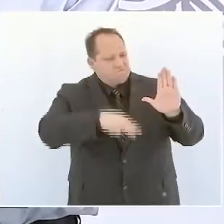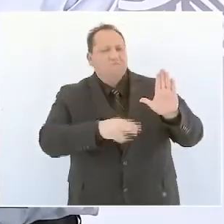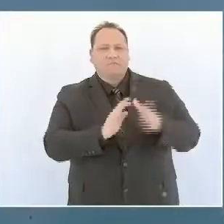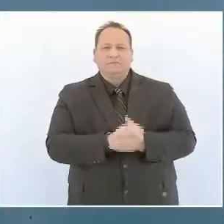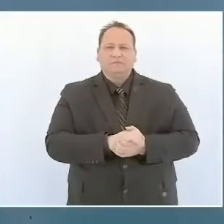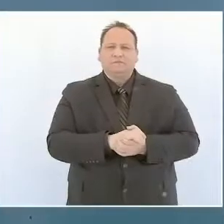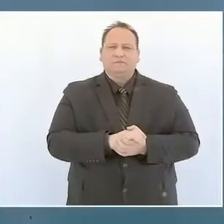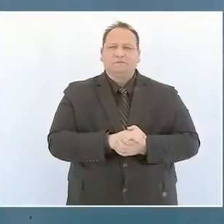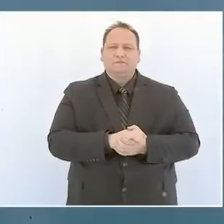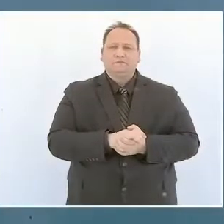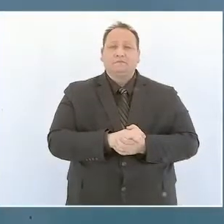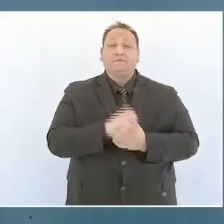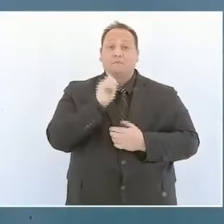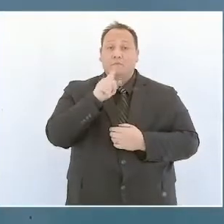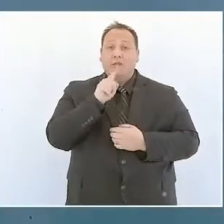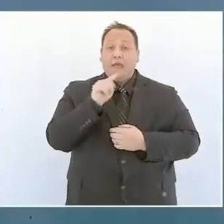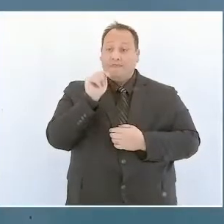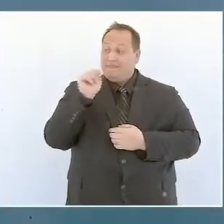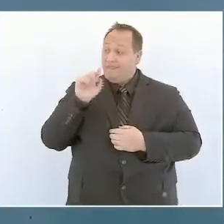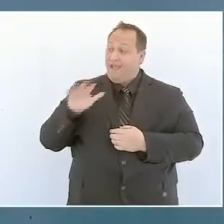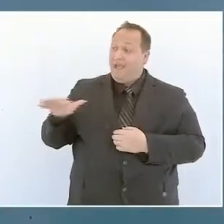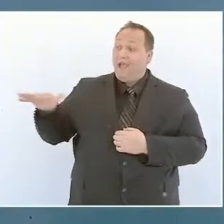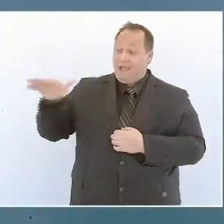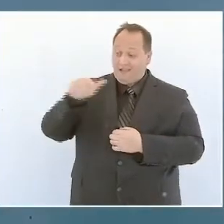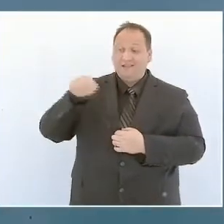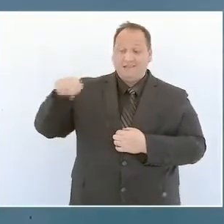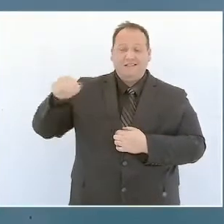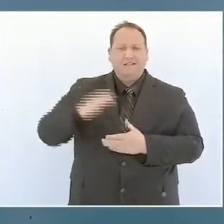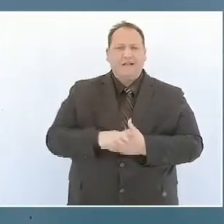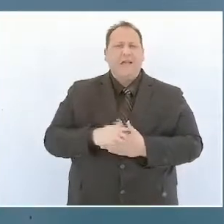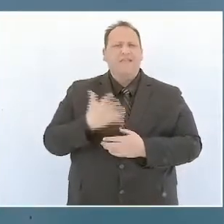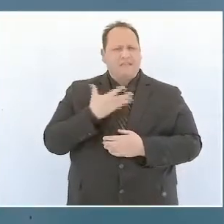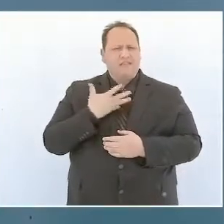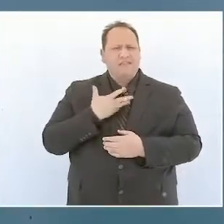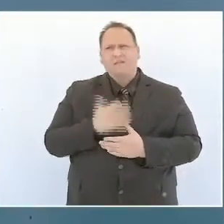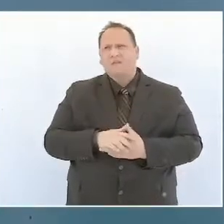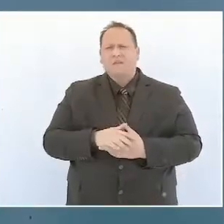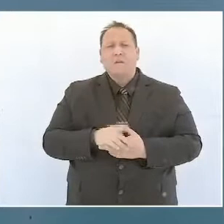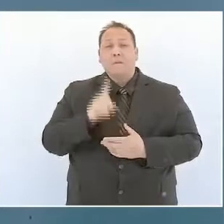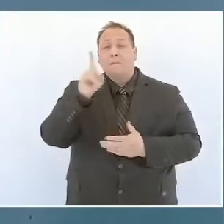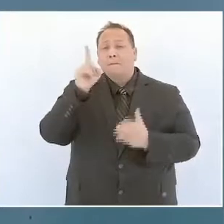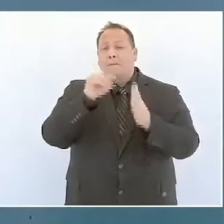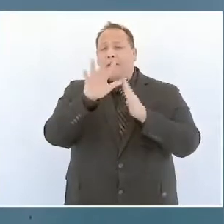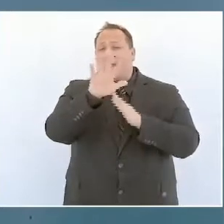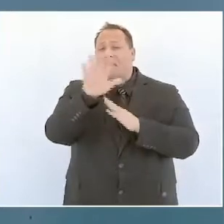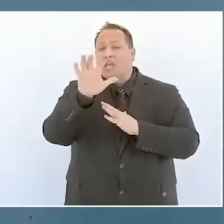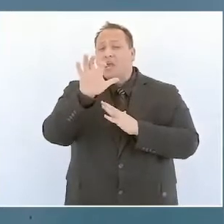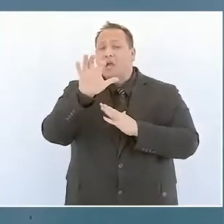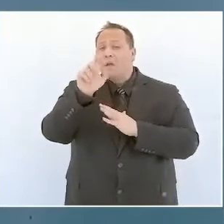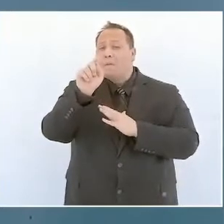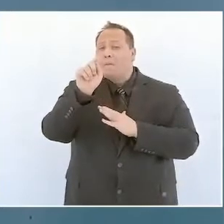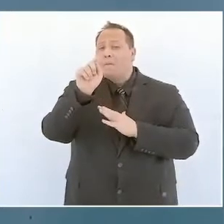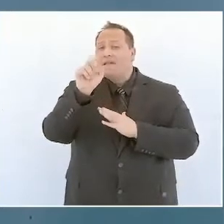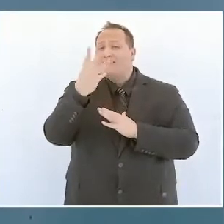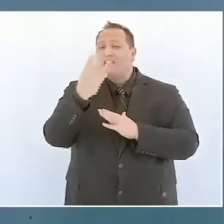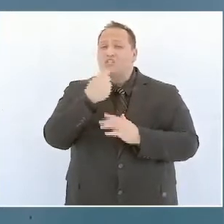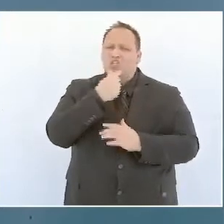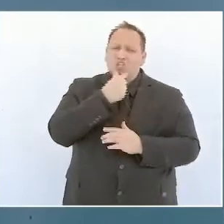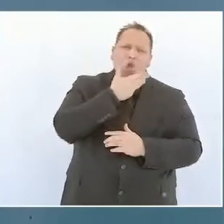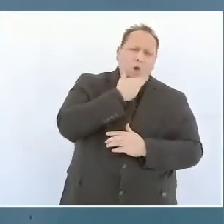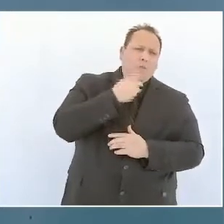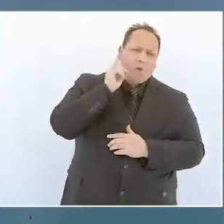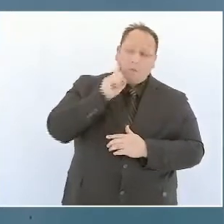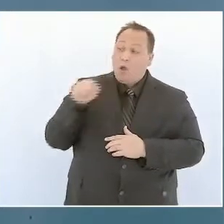También aquí en Tecate hay 1.523 niños y niñas